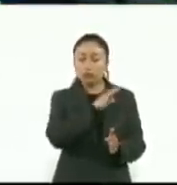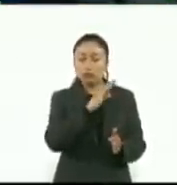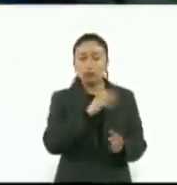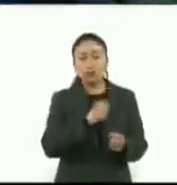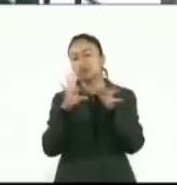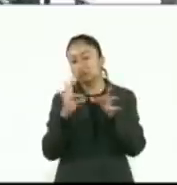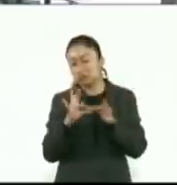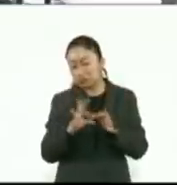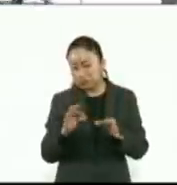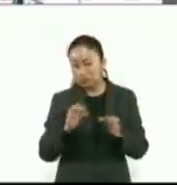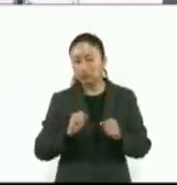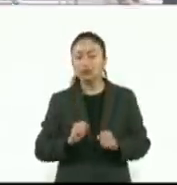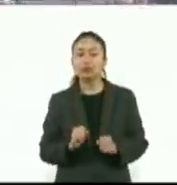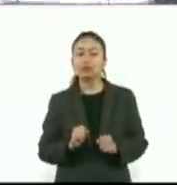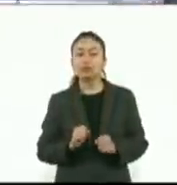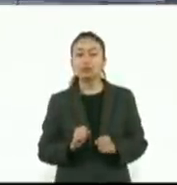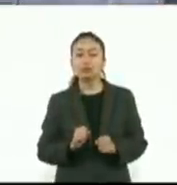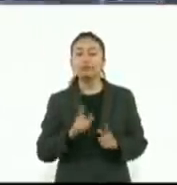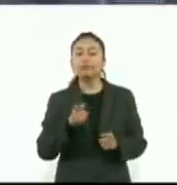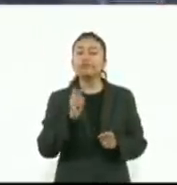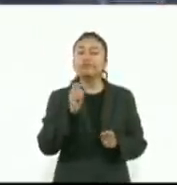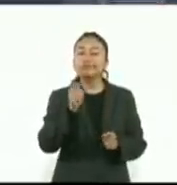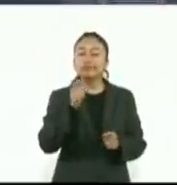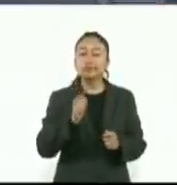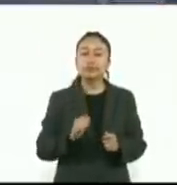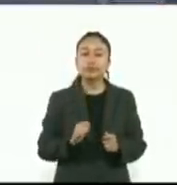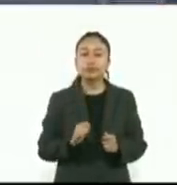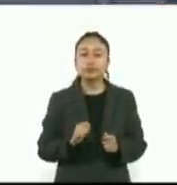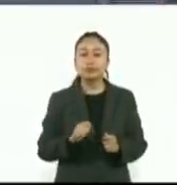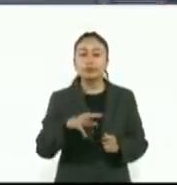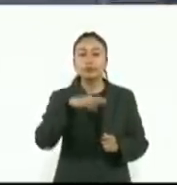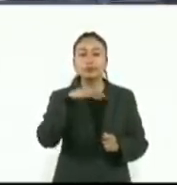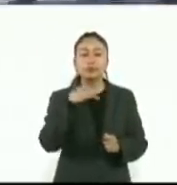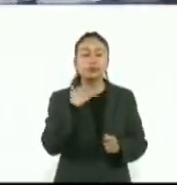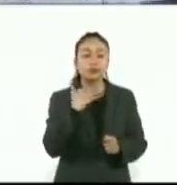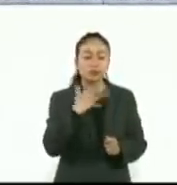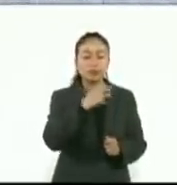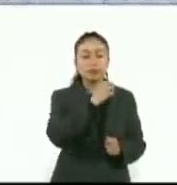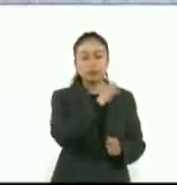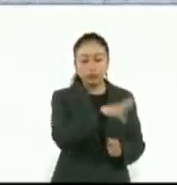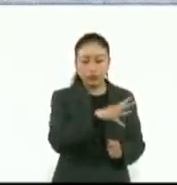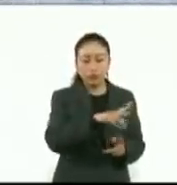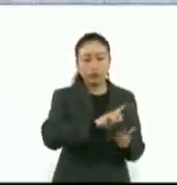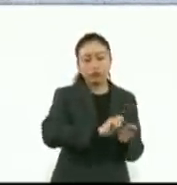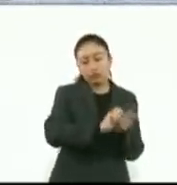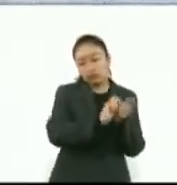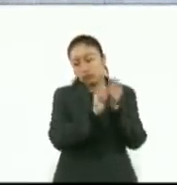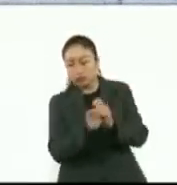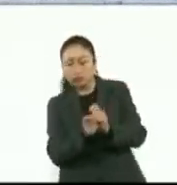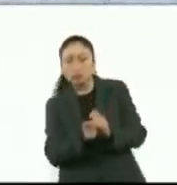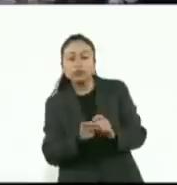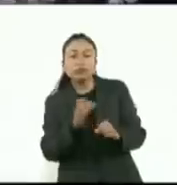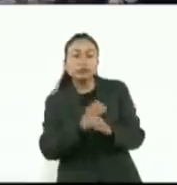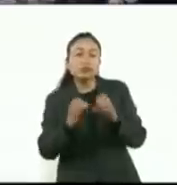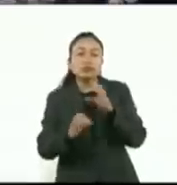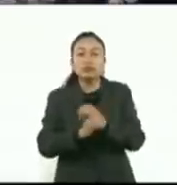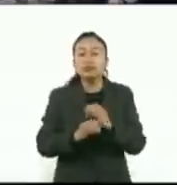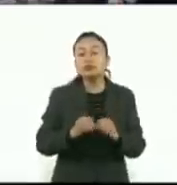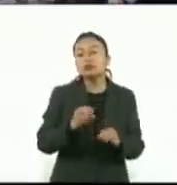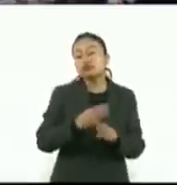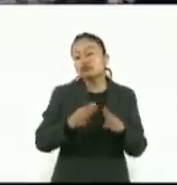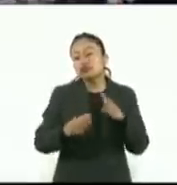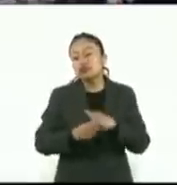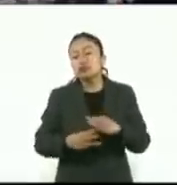UNAM. Pues consiste en transformar la basura orgánica, los residuos sólidos